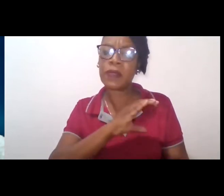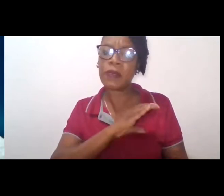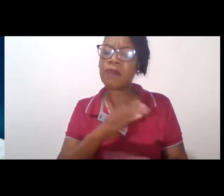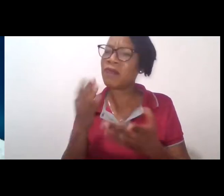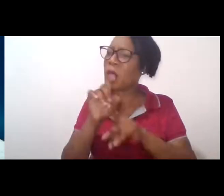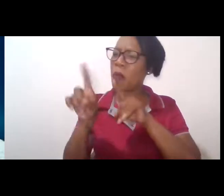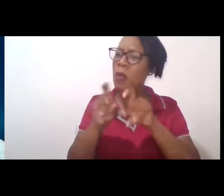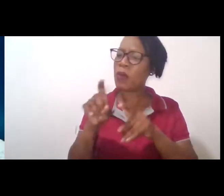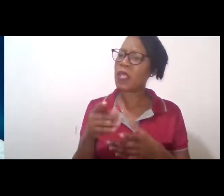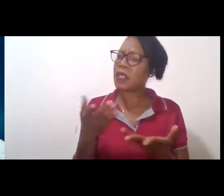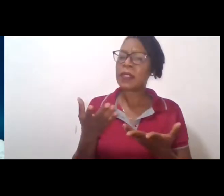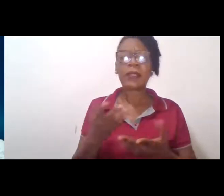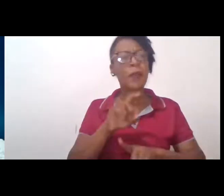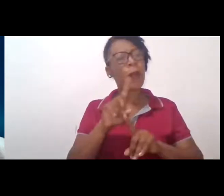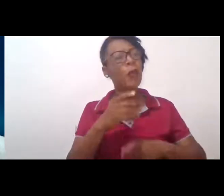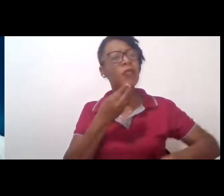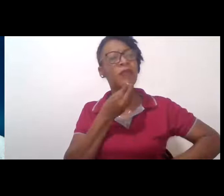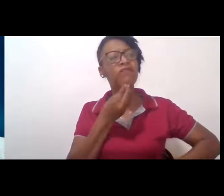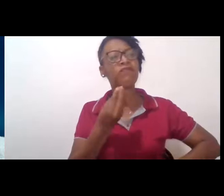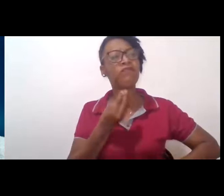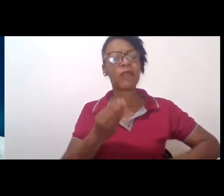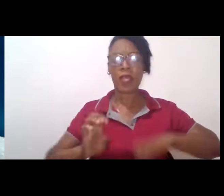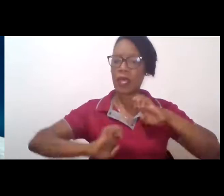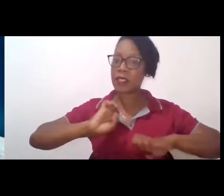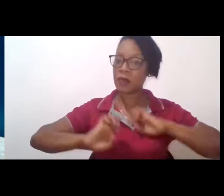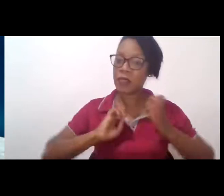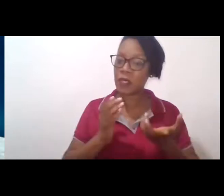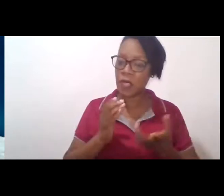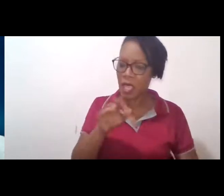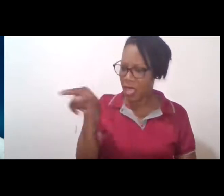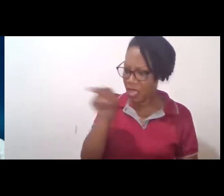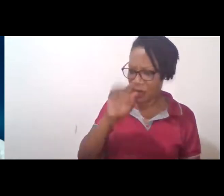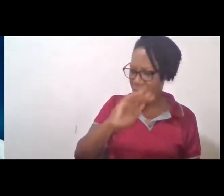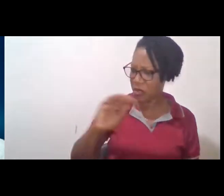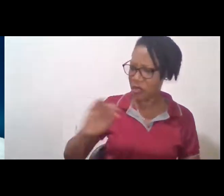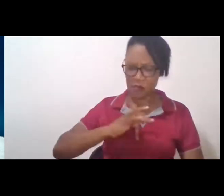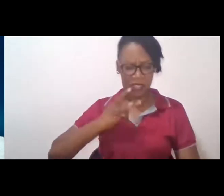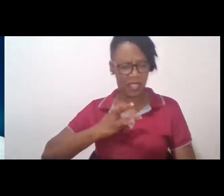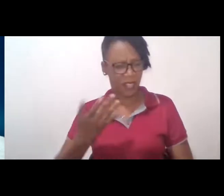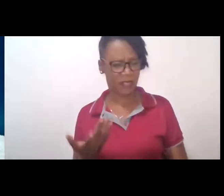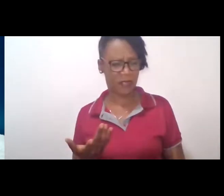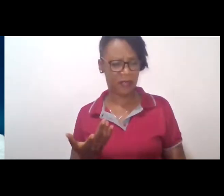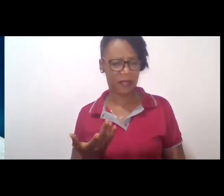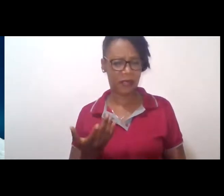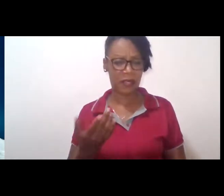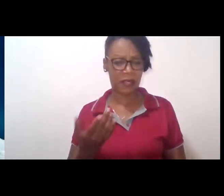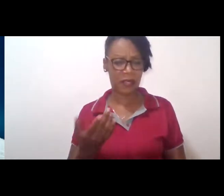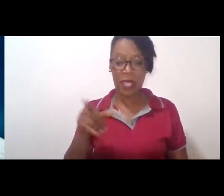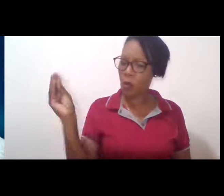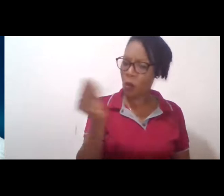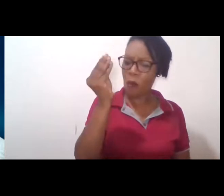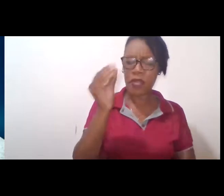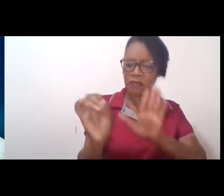las emociones? Nuestros chiquitos sienten, nuestros muchachos logran identificar